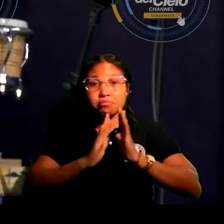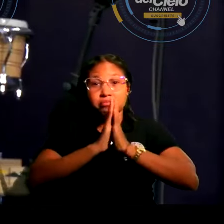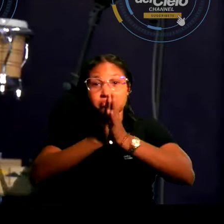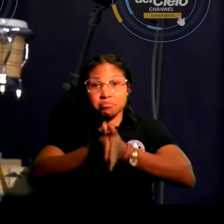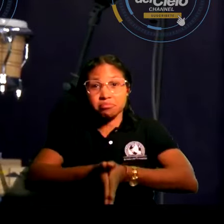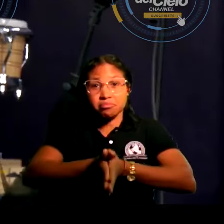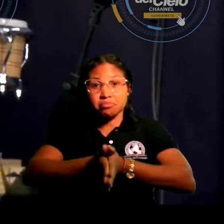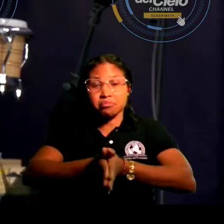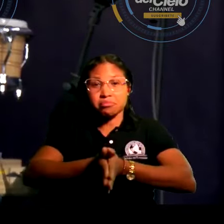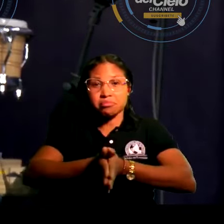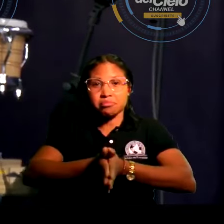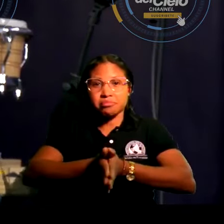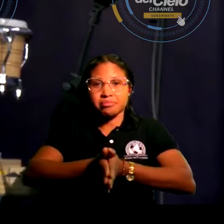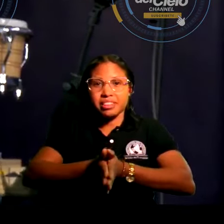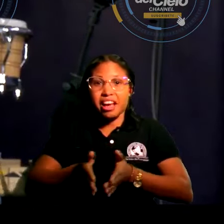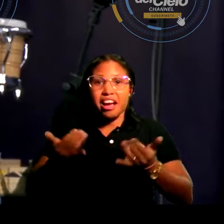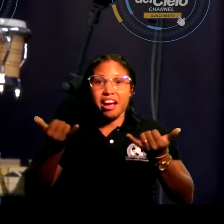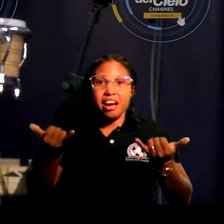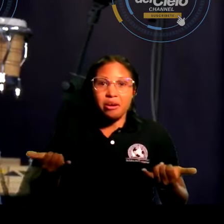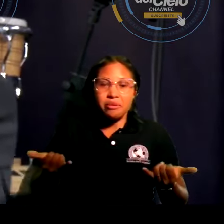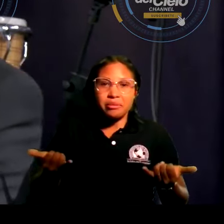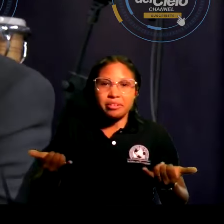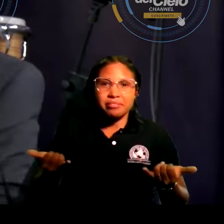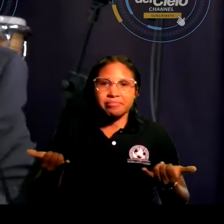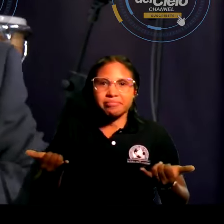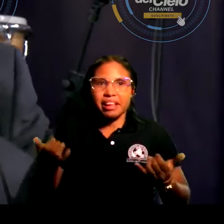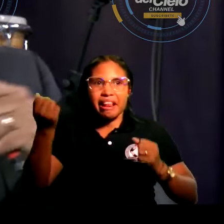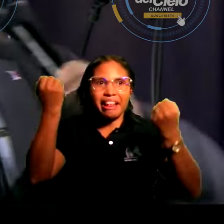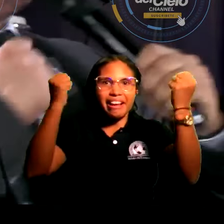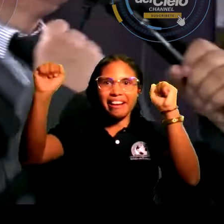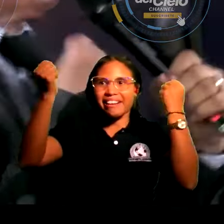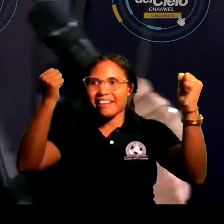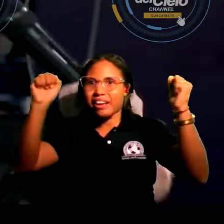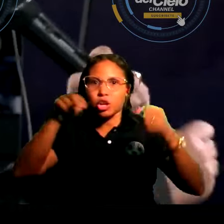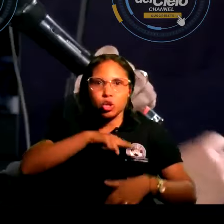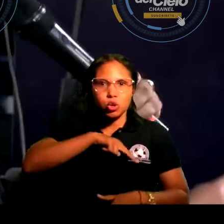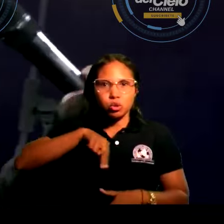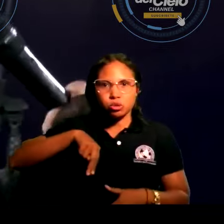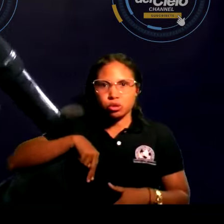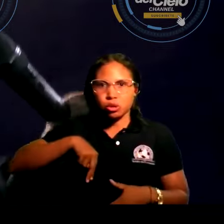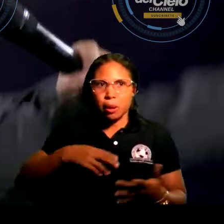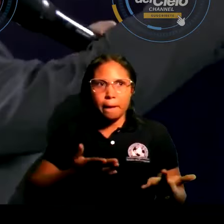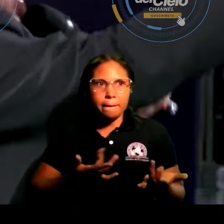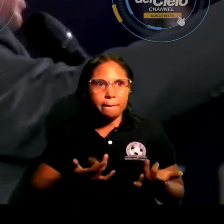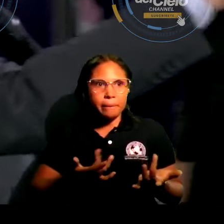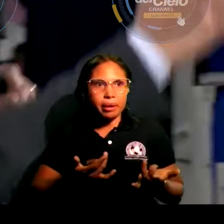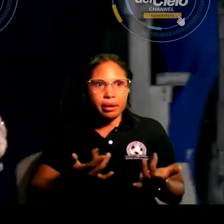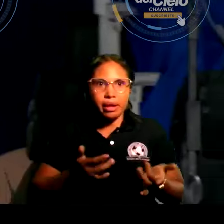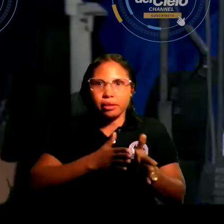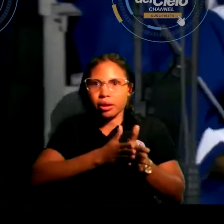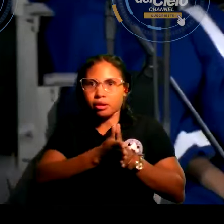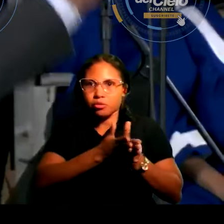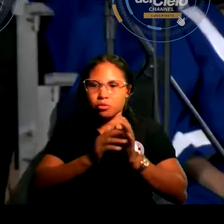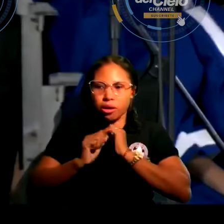Viene el carnaval de Barranquilla. Y nosotros aquí no estamos aguantándolo los deseos de ir. No nos